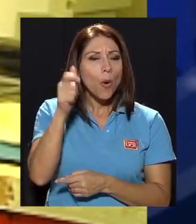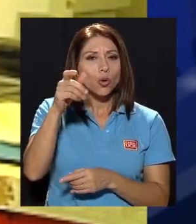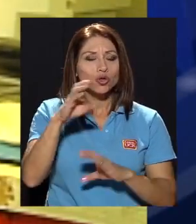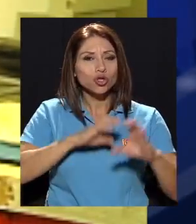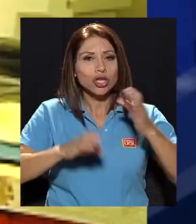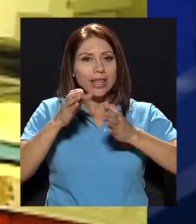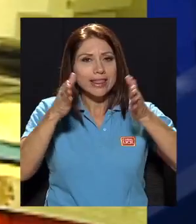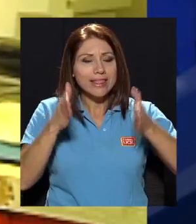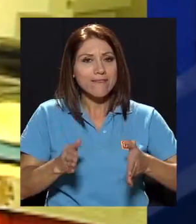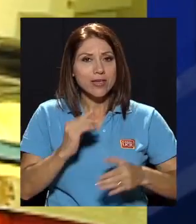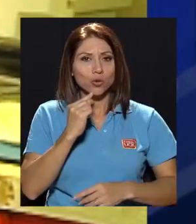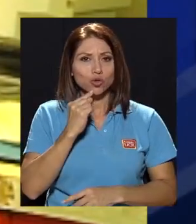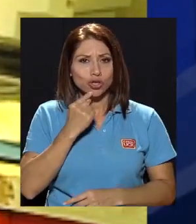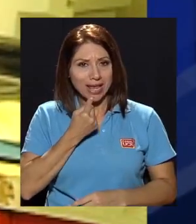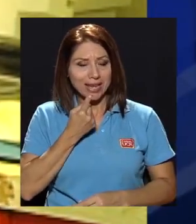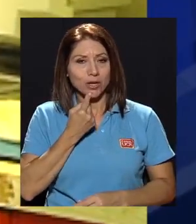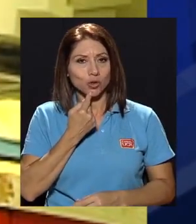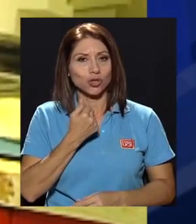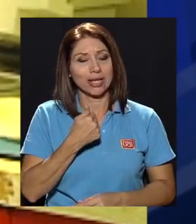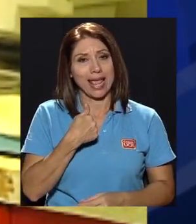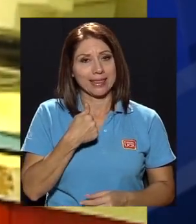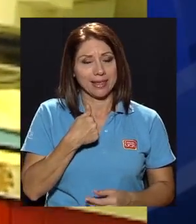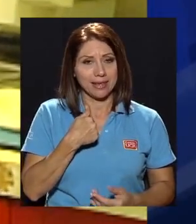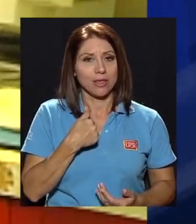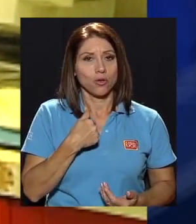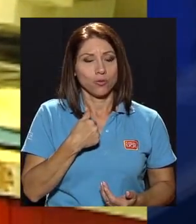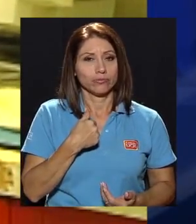científicos serios que ha tenido